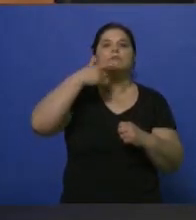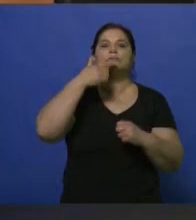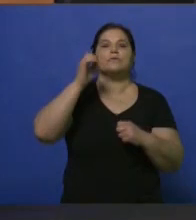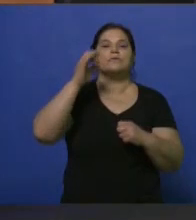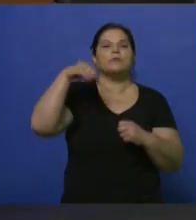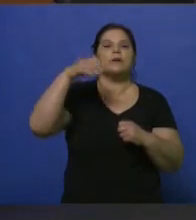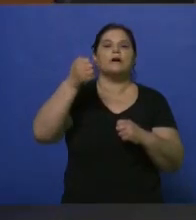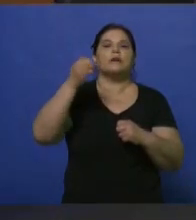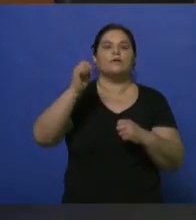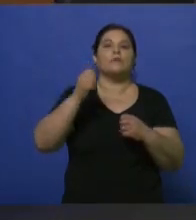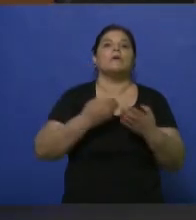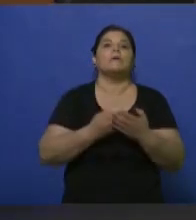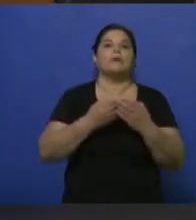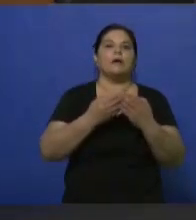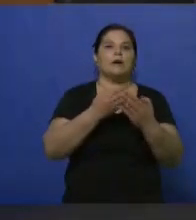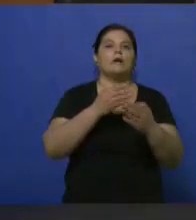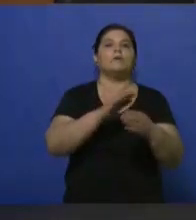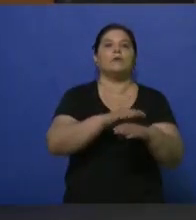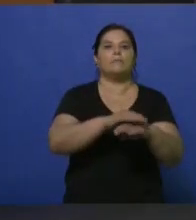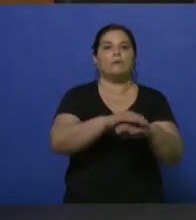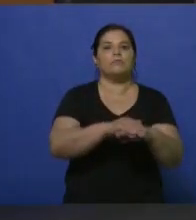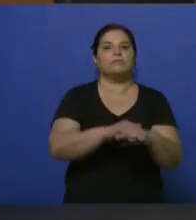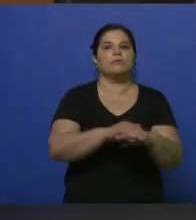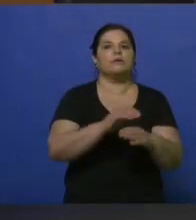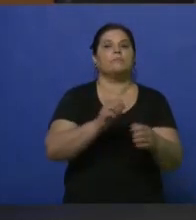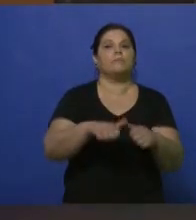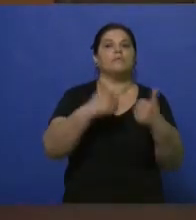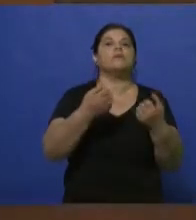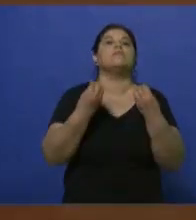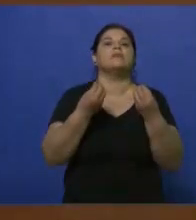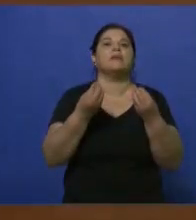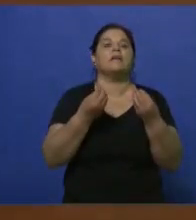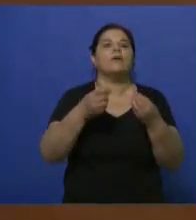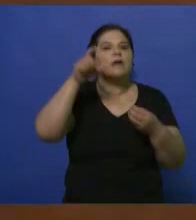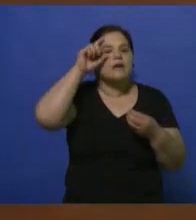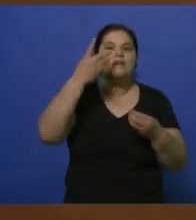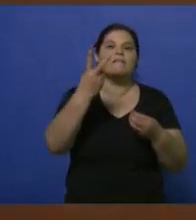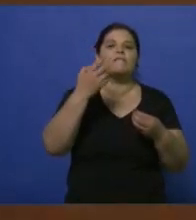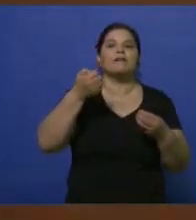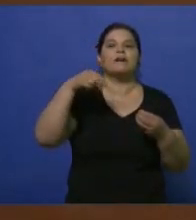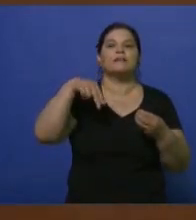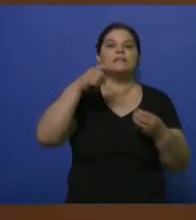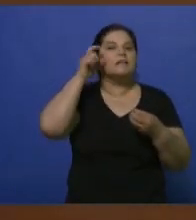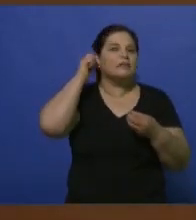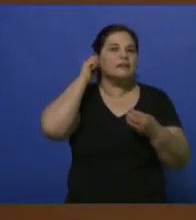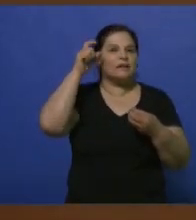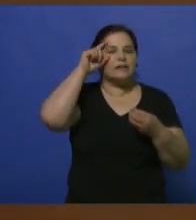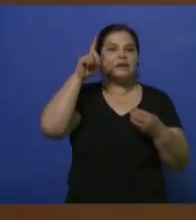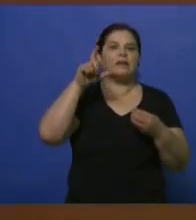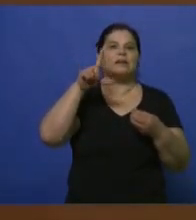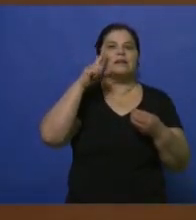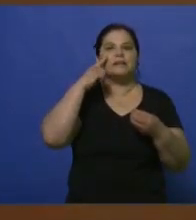grupos evangelistas, religiosos, etcétera, sino que lo apoyó todo el complejo de la cadena de valor de